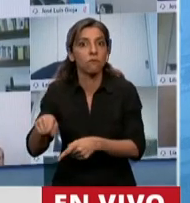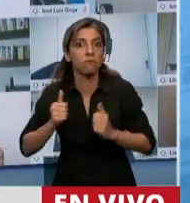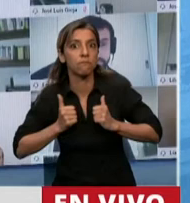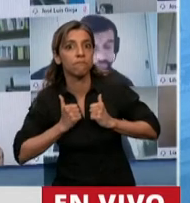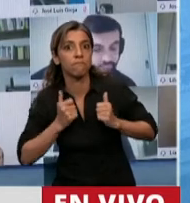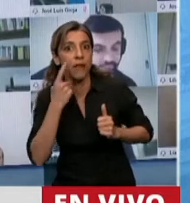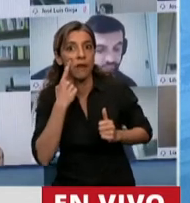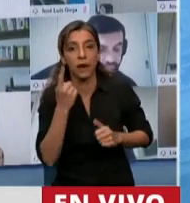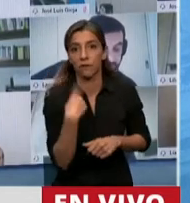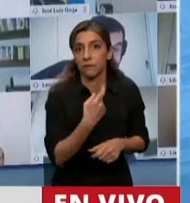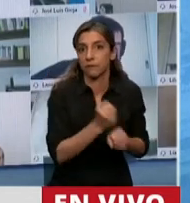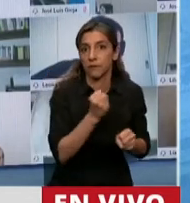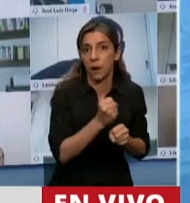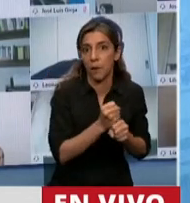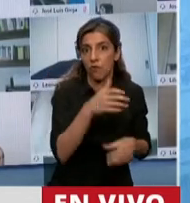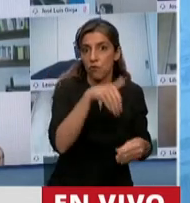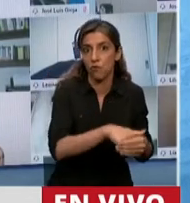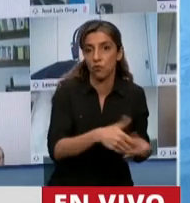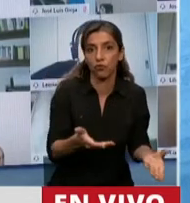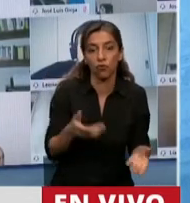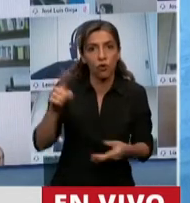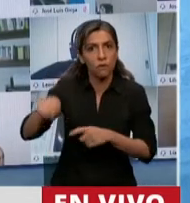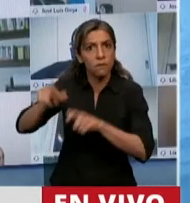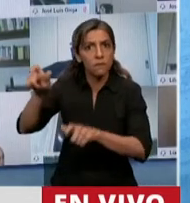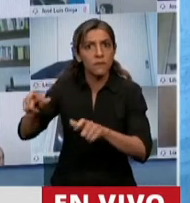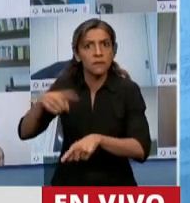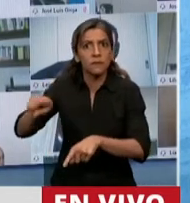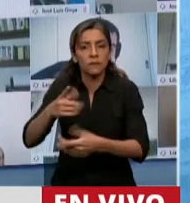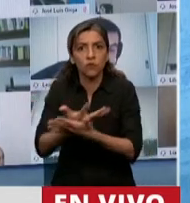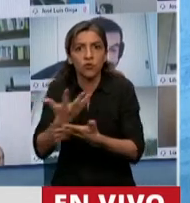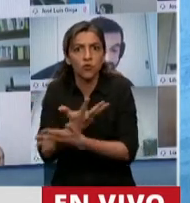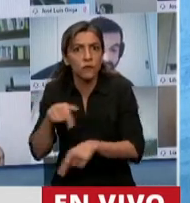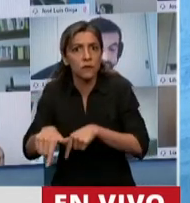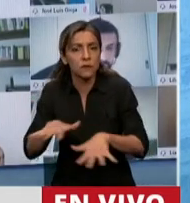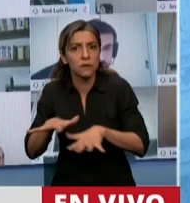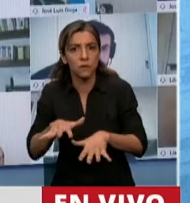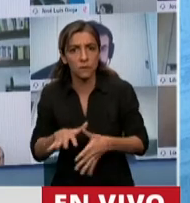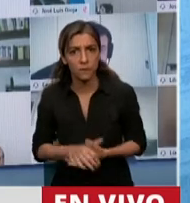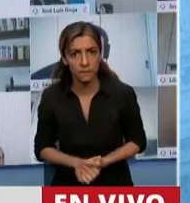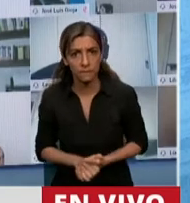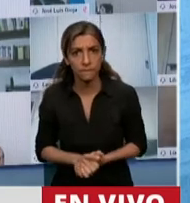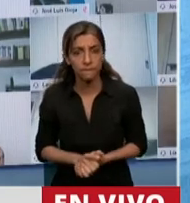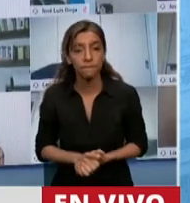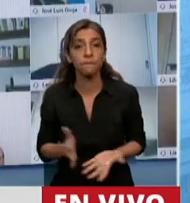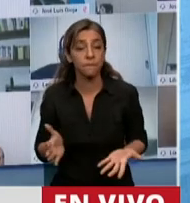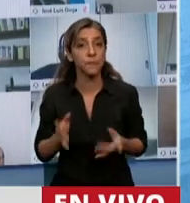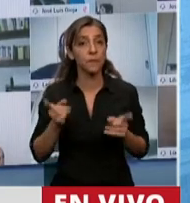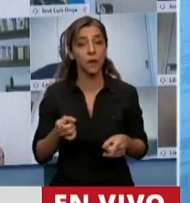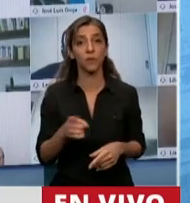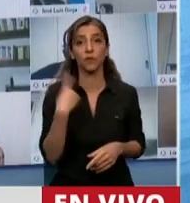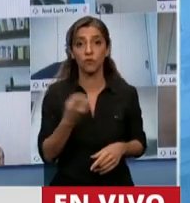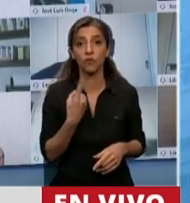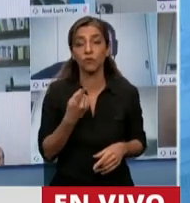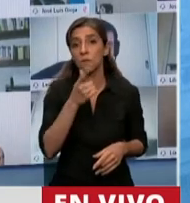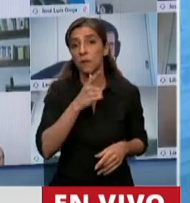parte de nuestros argentinos y argentinas que están sufriendo esta crisis. Pero además nos estamos por perder